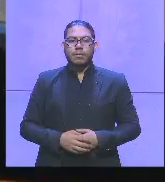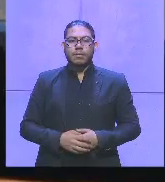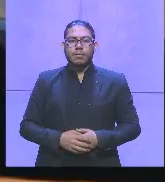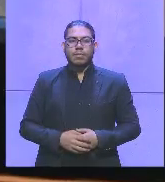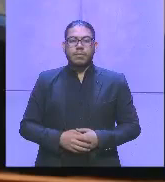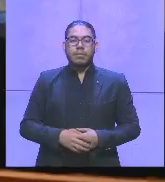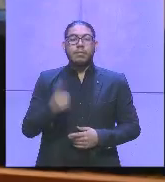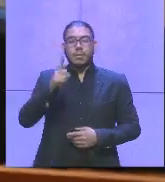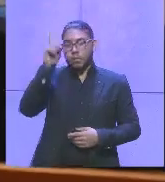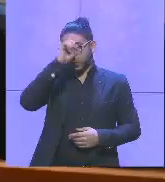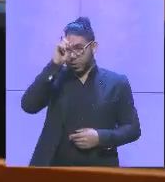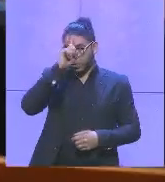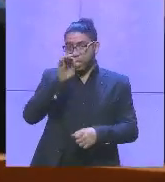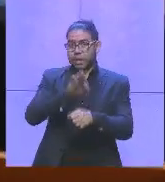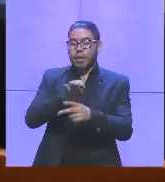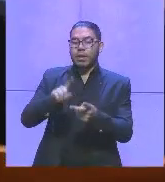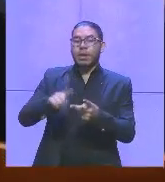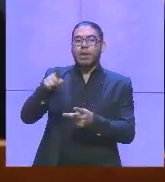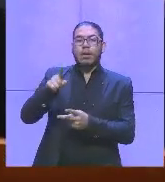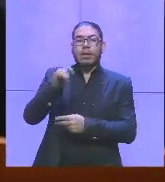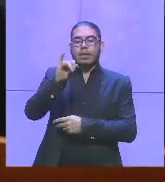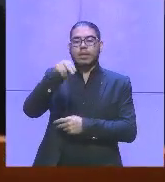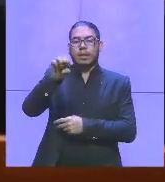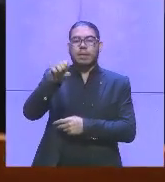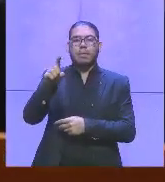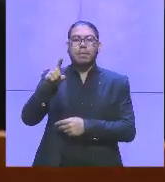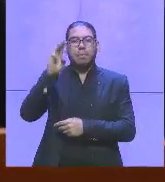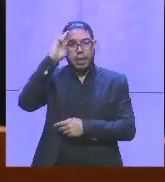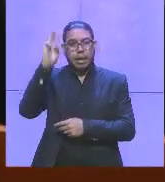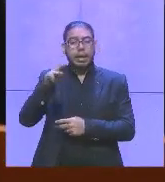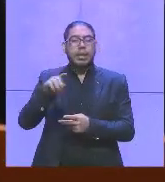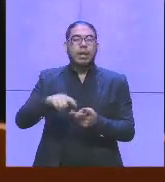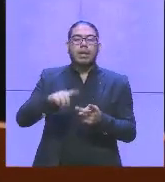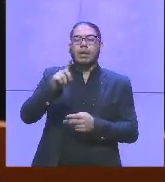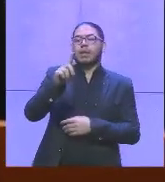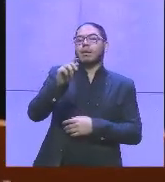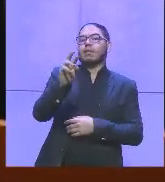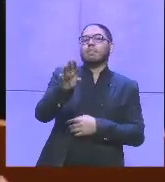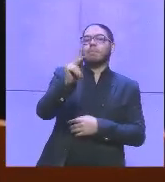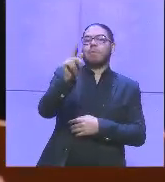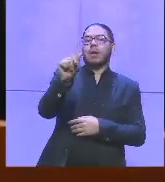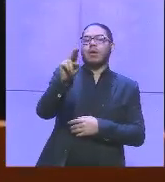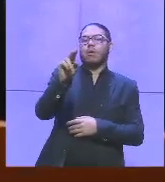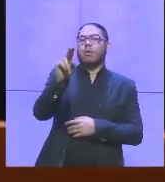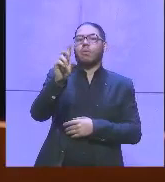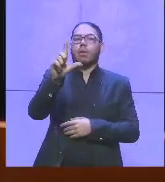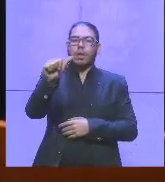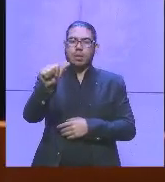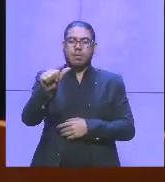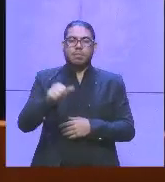De la consejera electoral del INE, la maestra Dania Paola Ravel Cuevas.